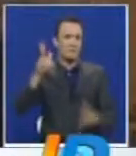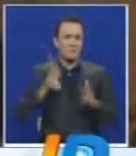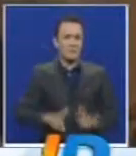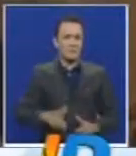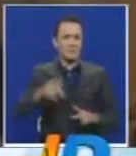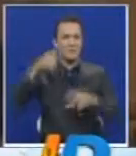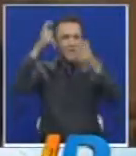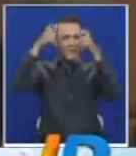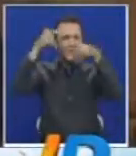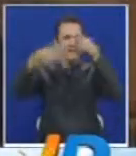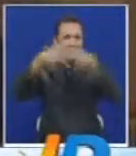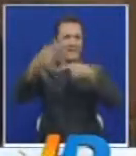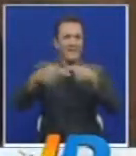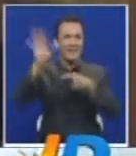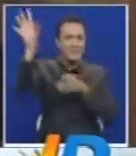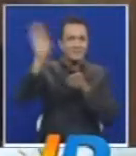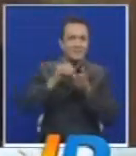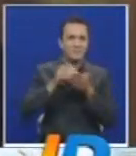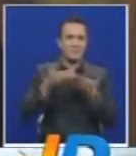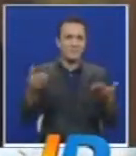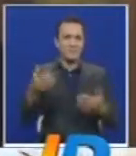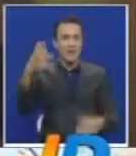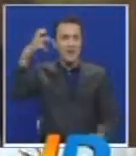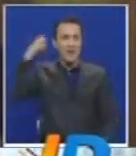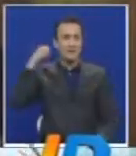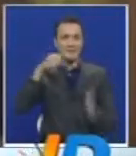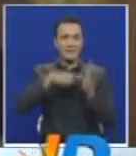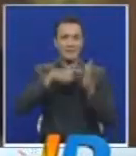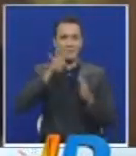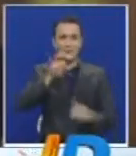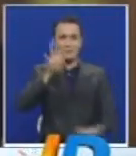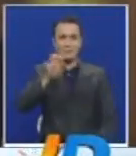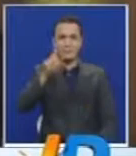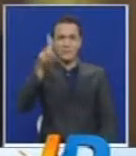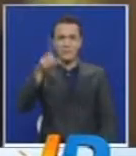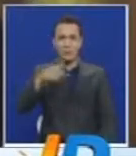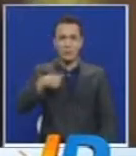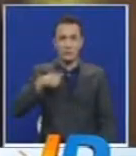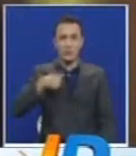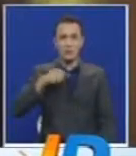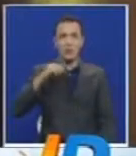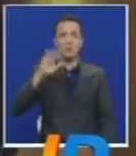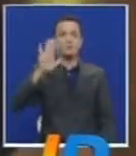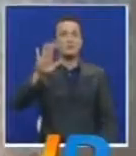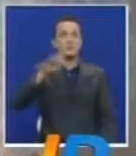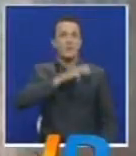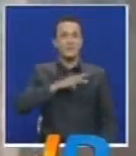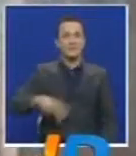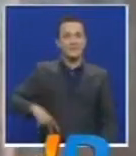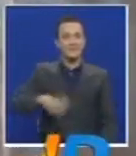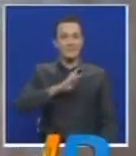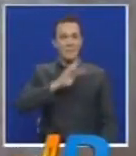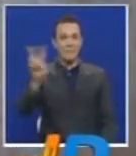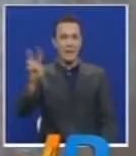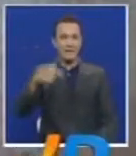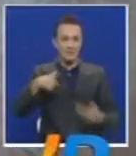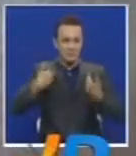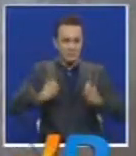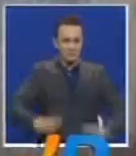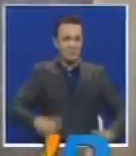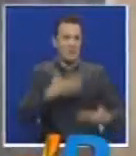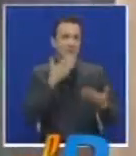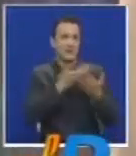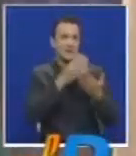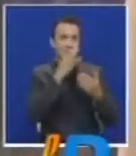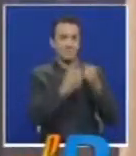para mí en el 91 cuando representé al Valle y que quedé como una princesa con todos sus diseños. La exposición estará durante un mes en